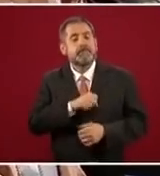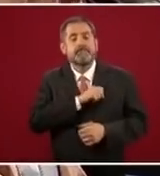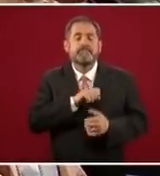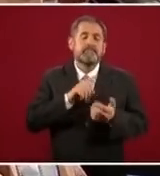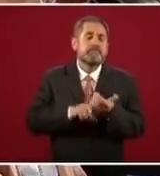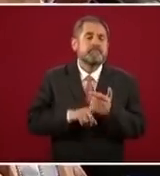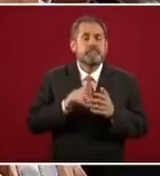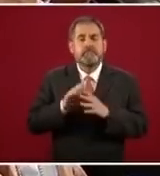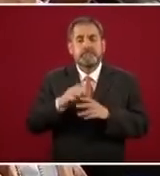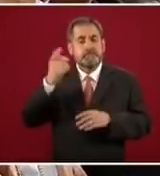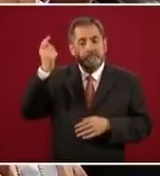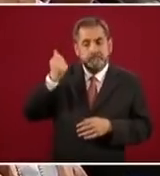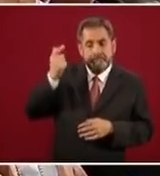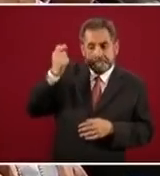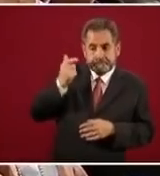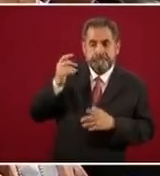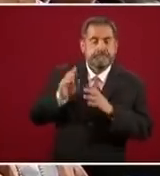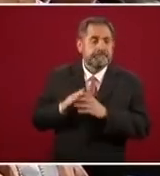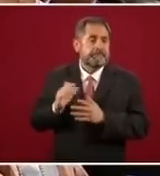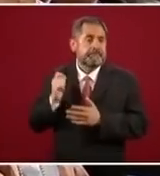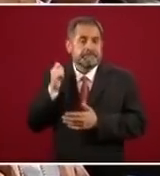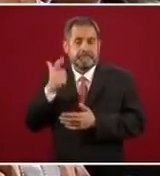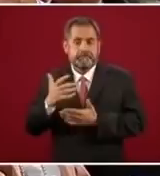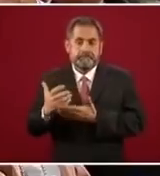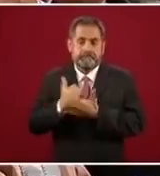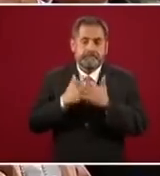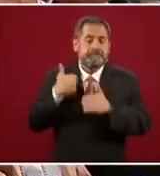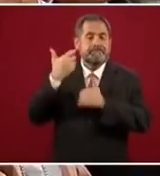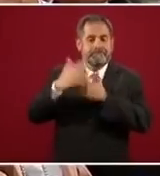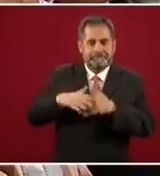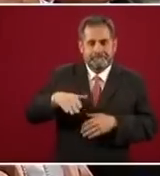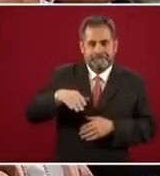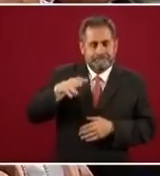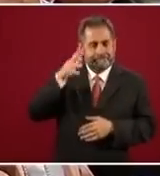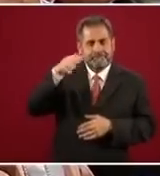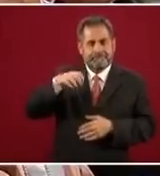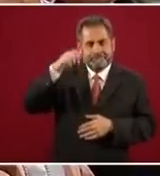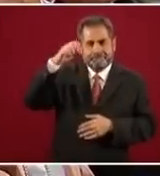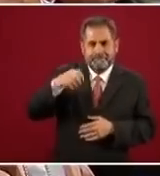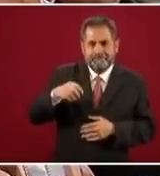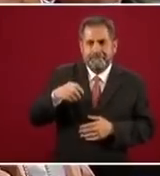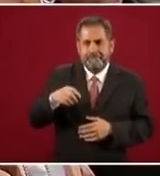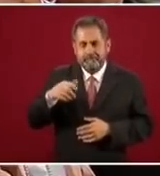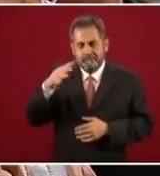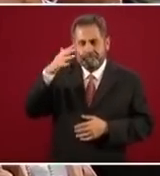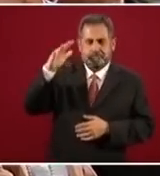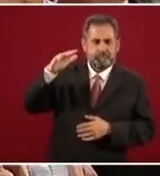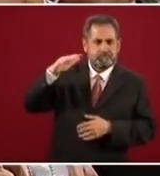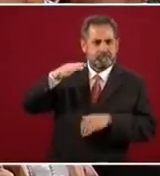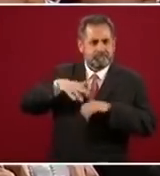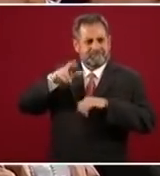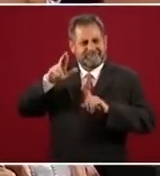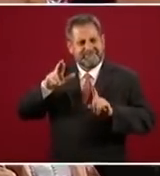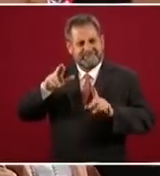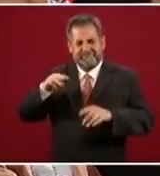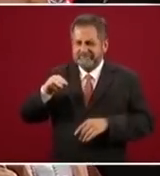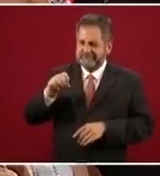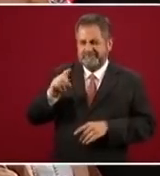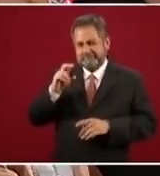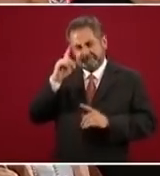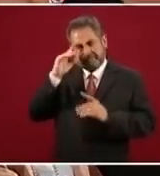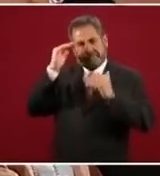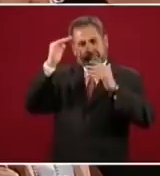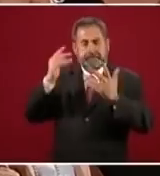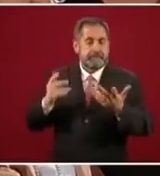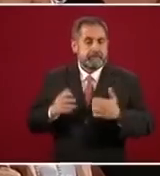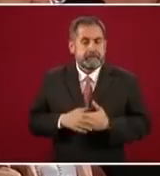los mexicanos, que en esa época seremos maduros, como usted lo dice, o adultos mayores. El tema de